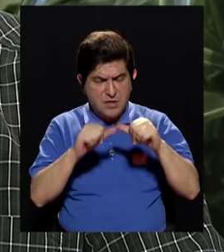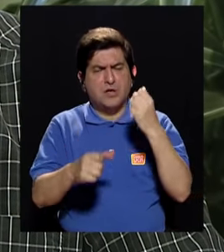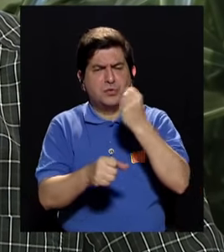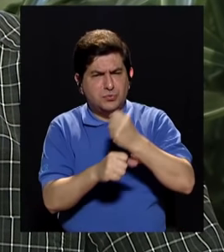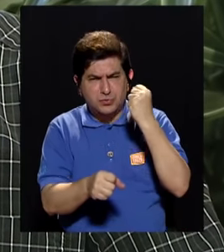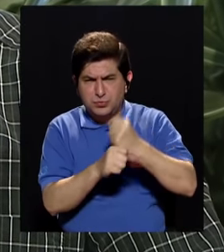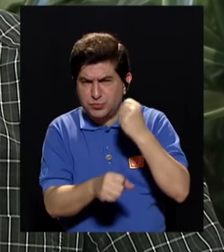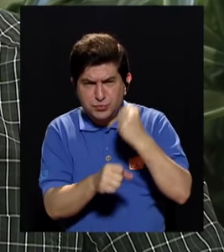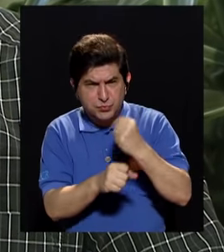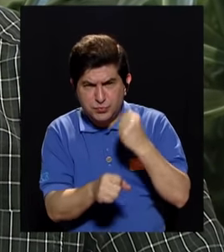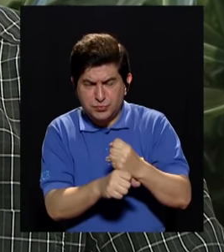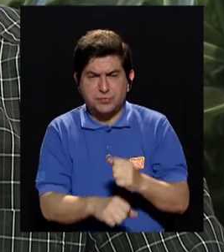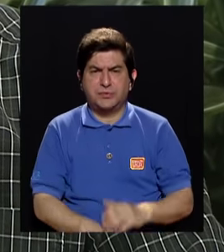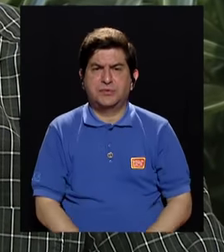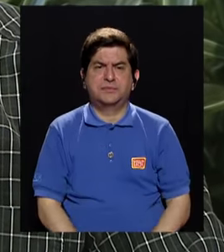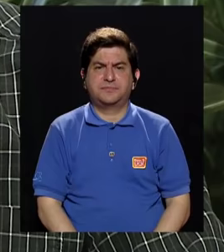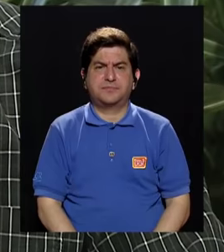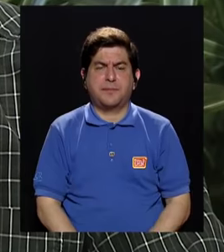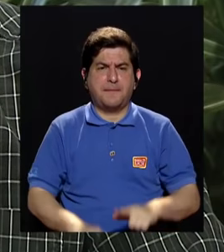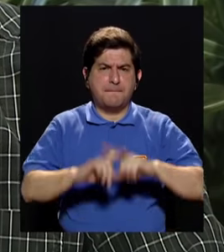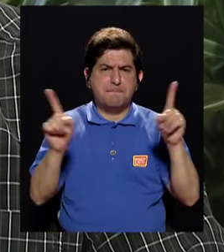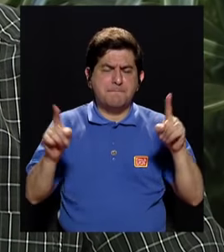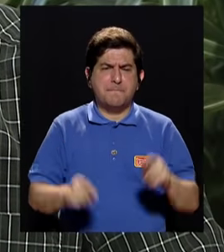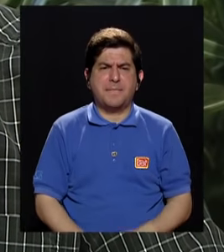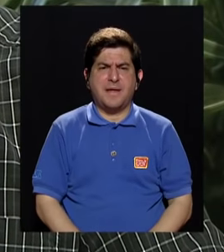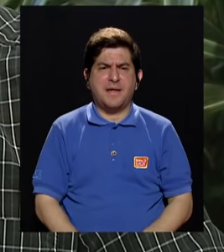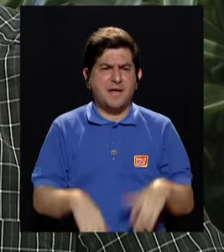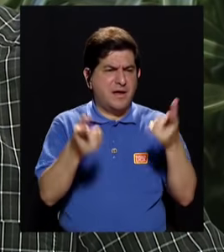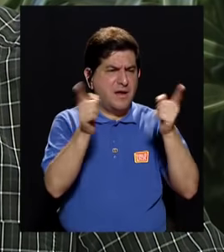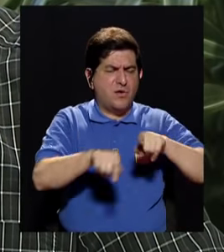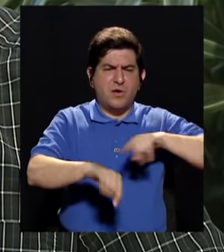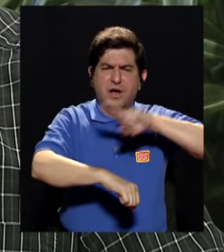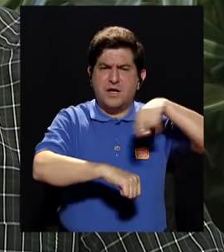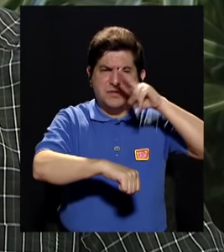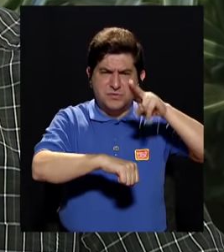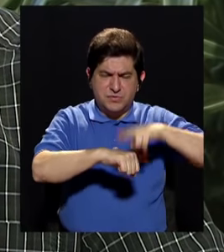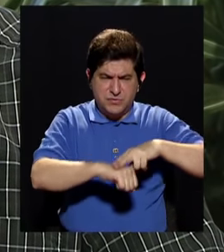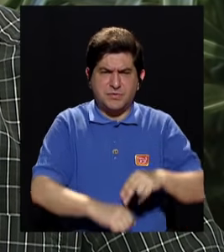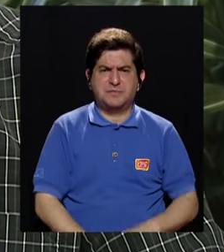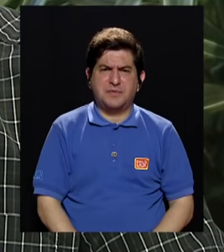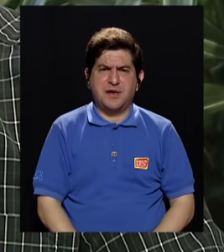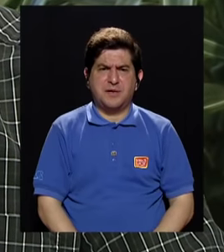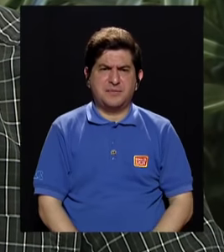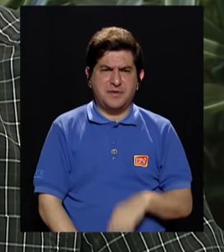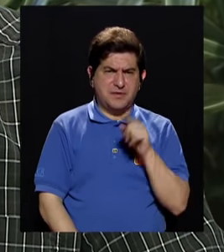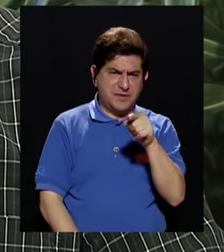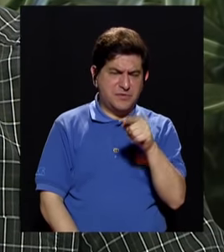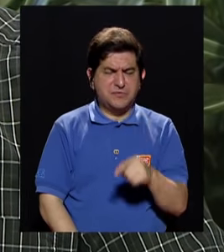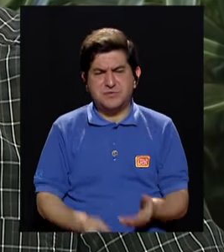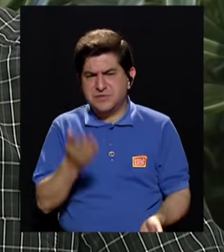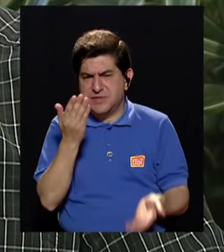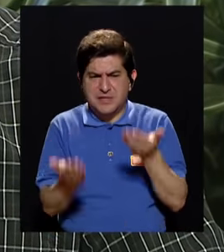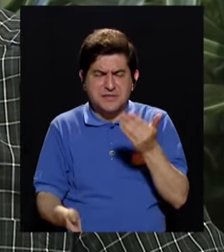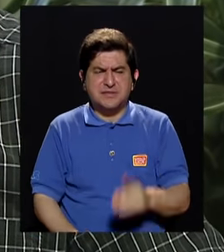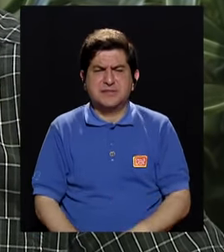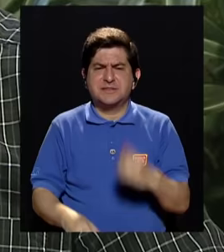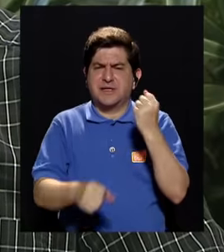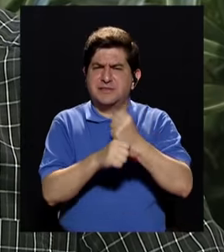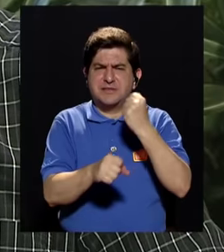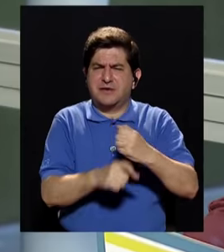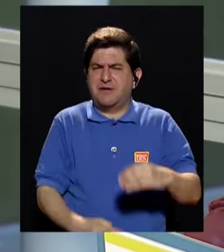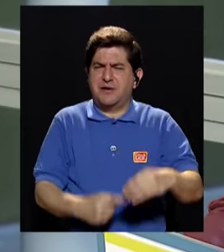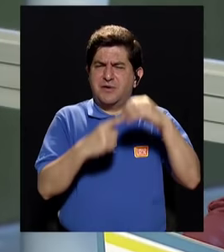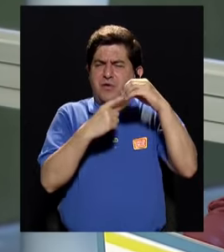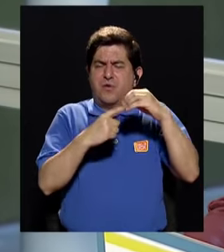llenos de trabajo eh pero Cuáles son los casos que normalmente más más trabajo les